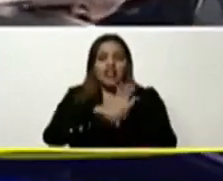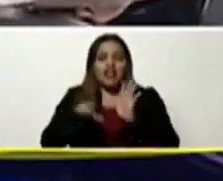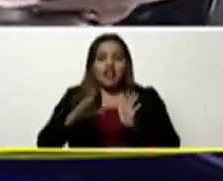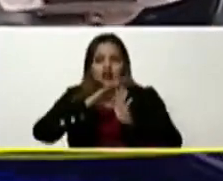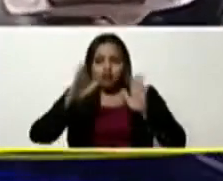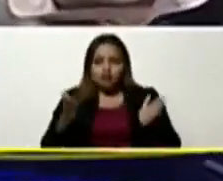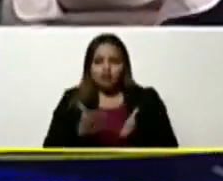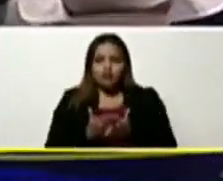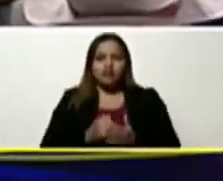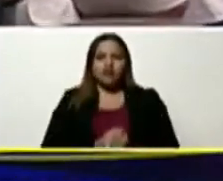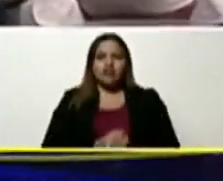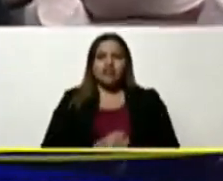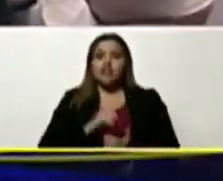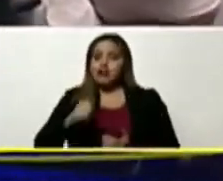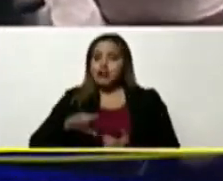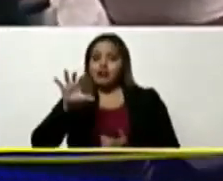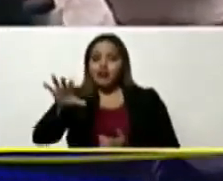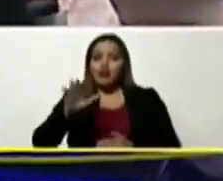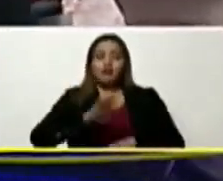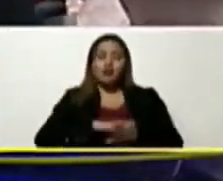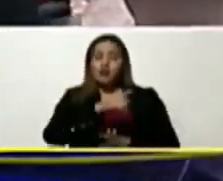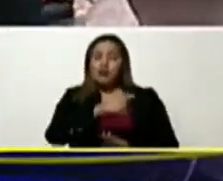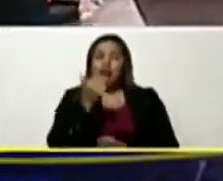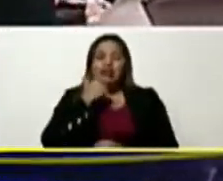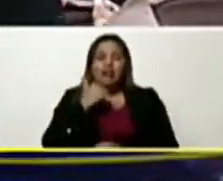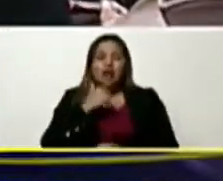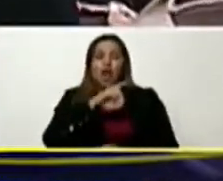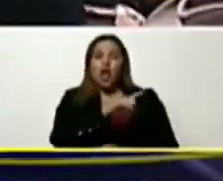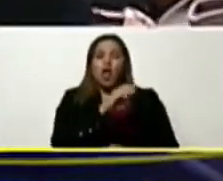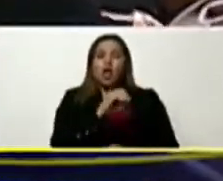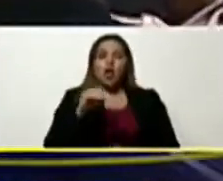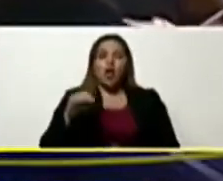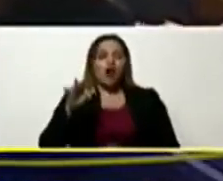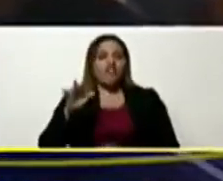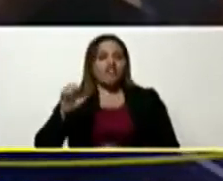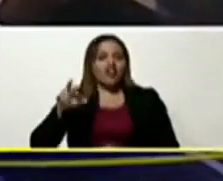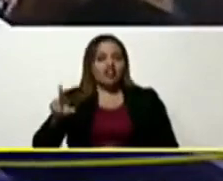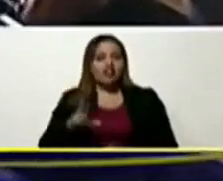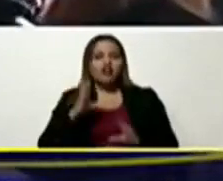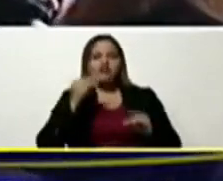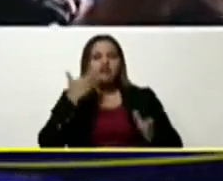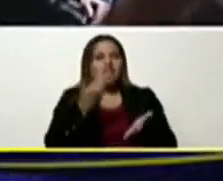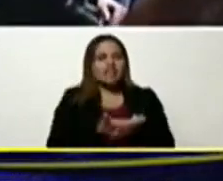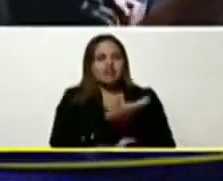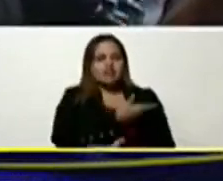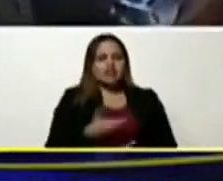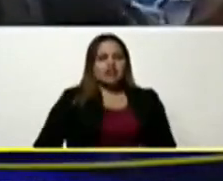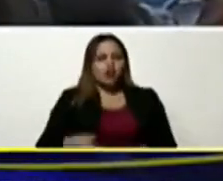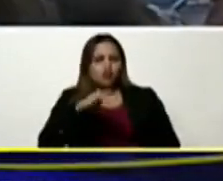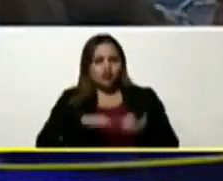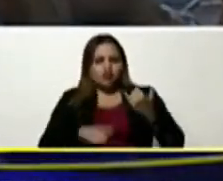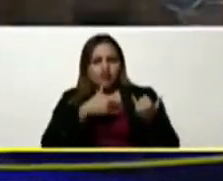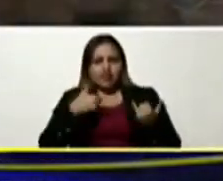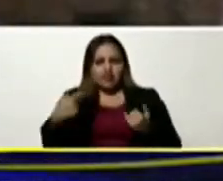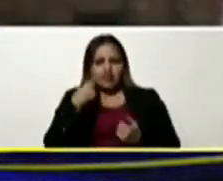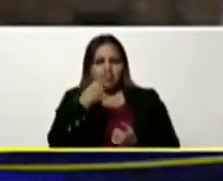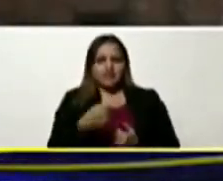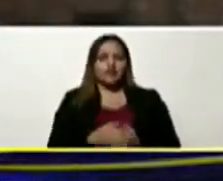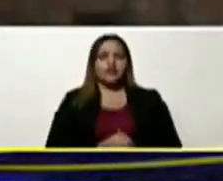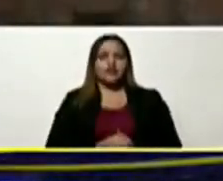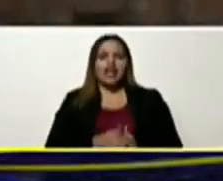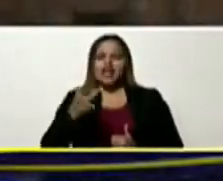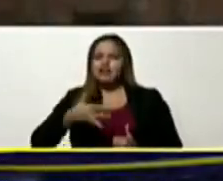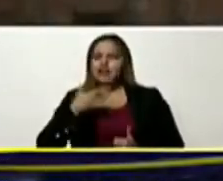se está presentando un grave lawfare. Muchas gracias, presidente. Y por último, quiero decirle, no puedo dejar de decirle que me